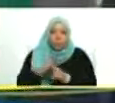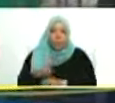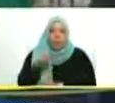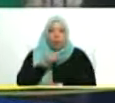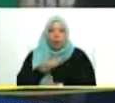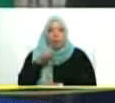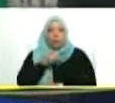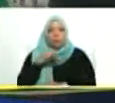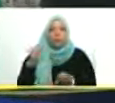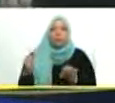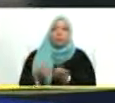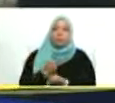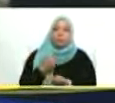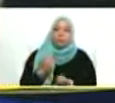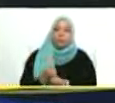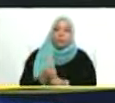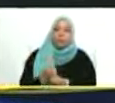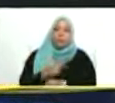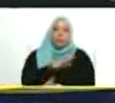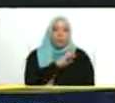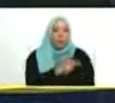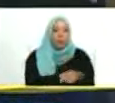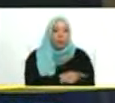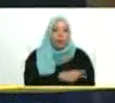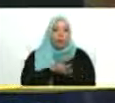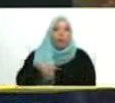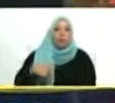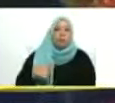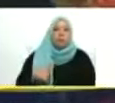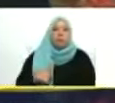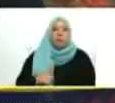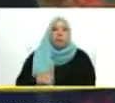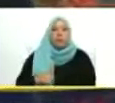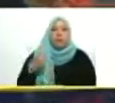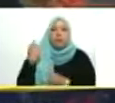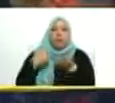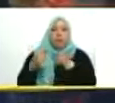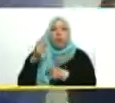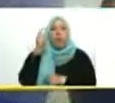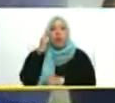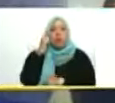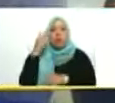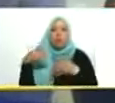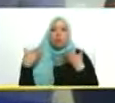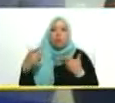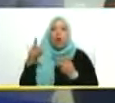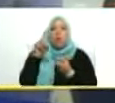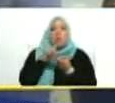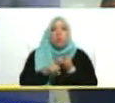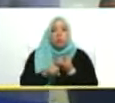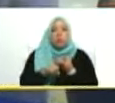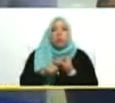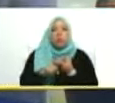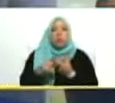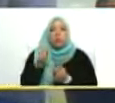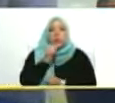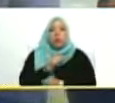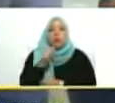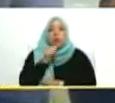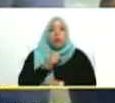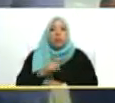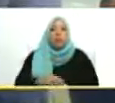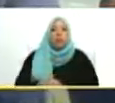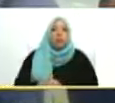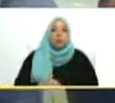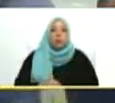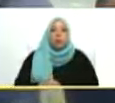su fuerza y con su fuerza resistimos nosotros. Así que esta fiesta también es dedicada a él, a su esposa y a su resistencia y a